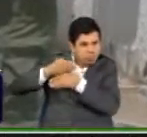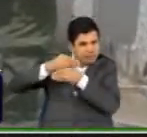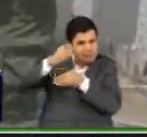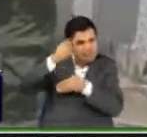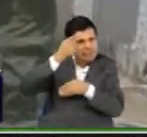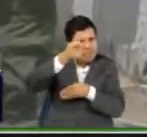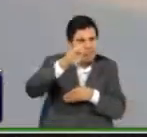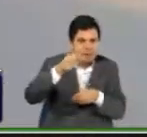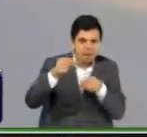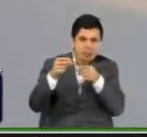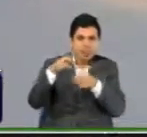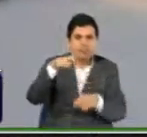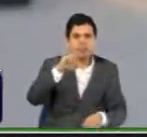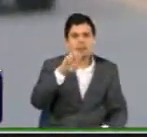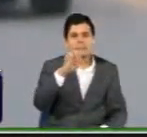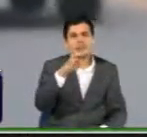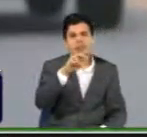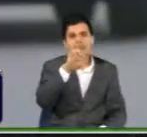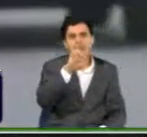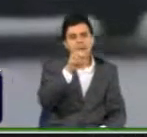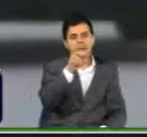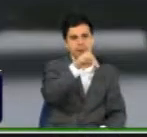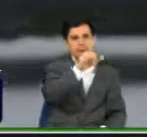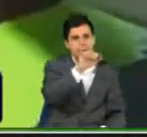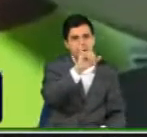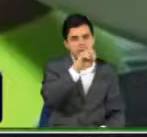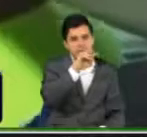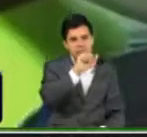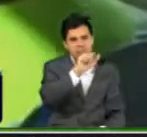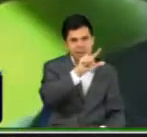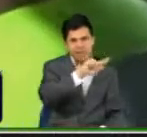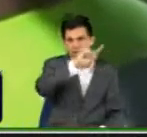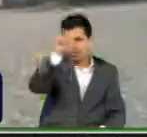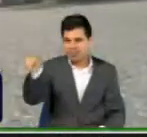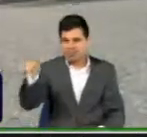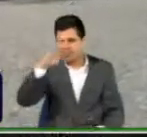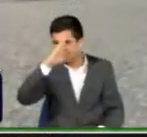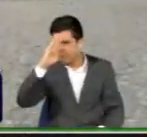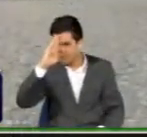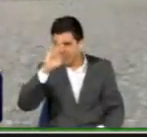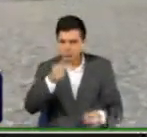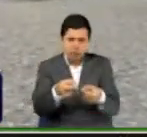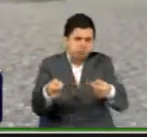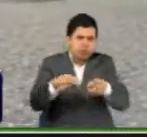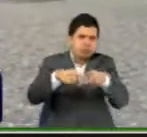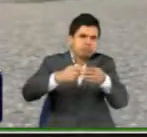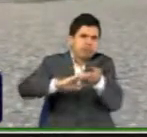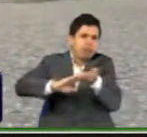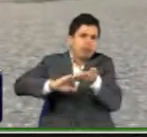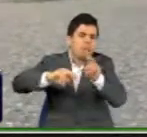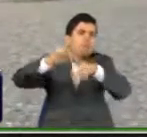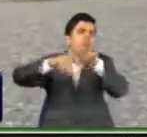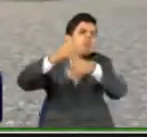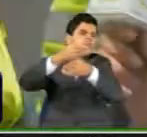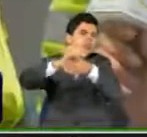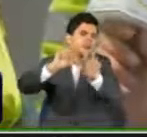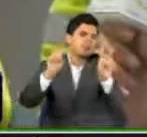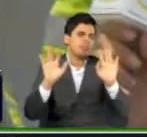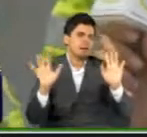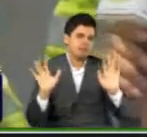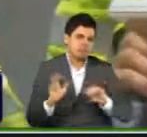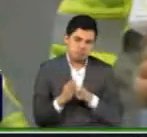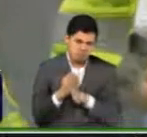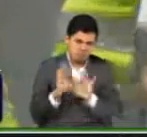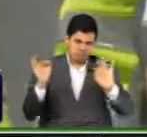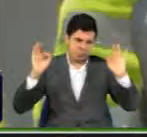corredor que va de Puente Nacional hacia San Gil. De resto de las vías están sin ningún contratiempo. Mayor, ¿cuántos policías de la seccional de tránsito y transporte